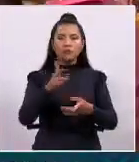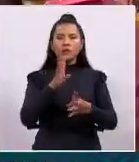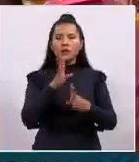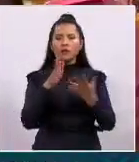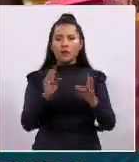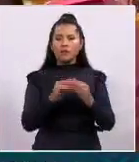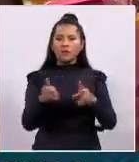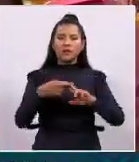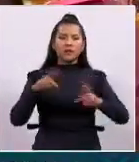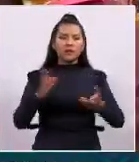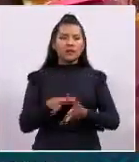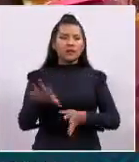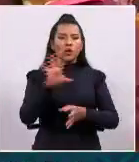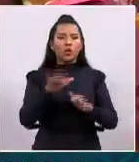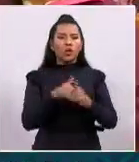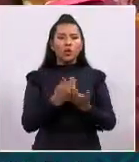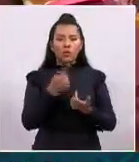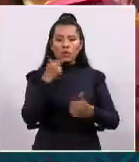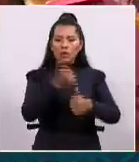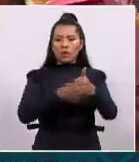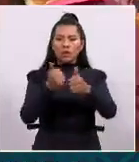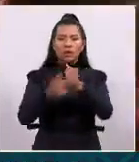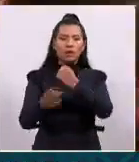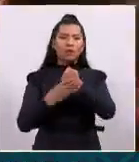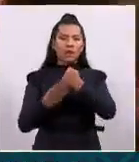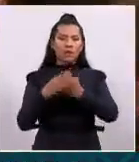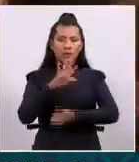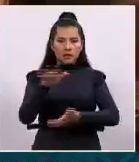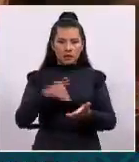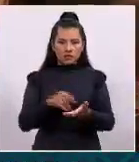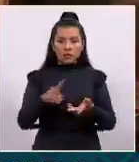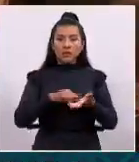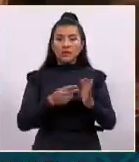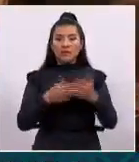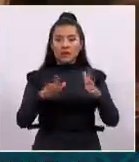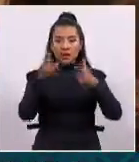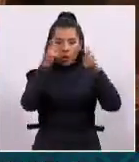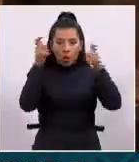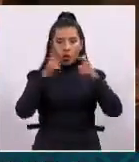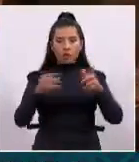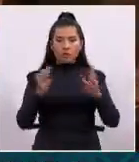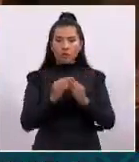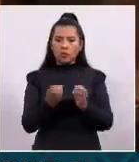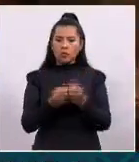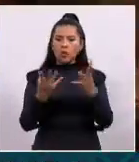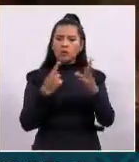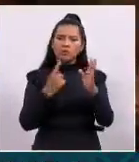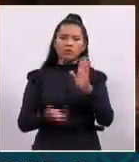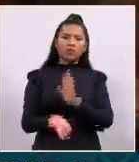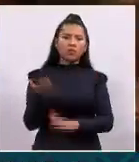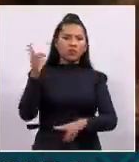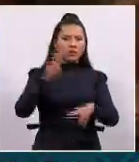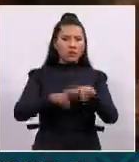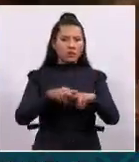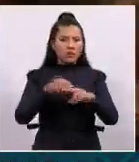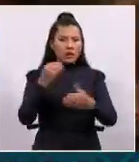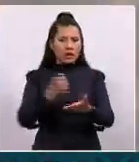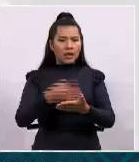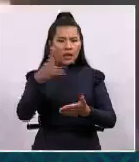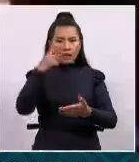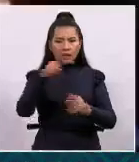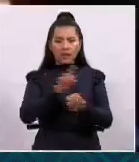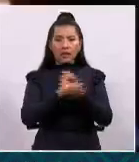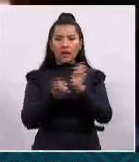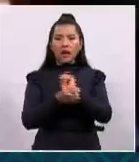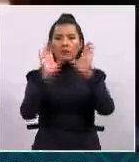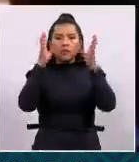de la región y para cada uno de los bancos centrales, los cuales son controlar las elevadas inflaciones, la transformación digital y el cambio climático en su